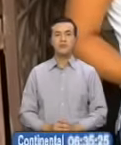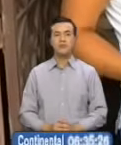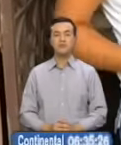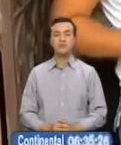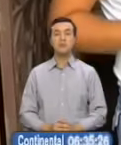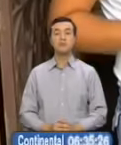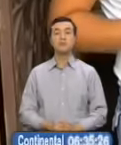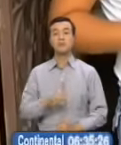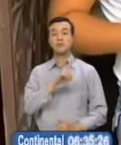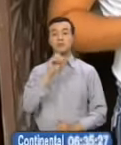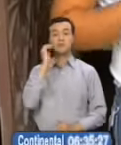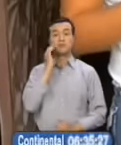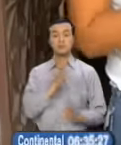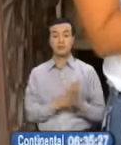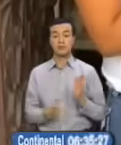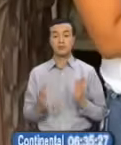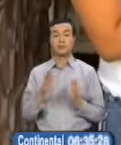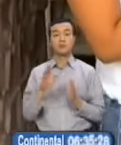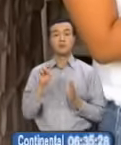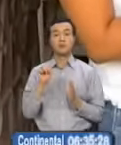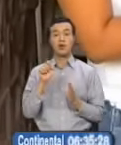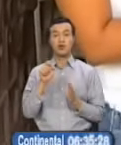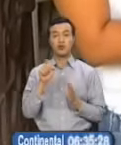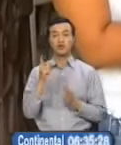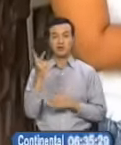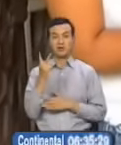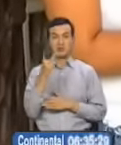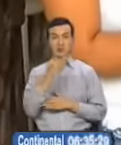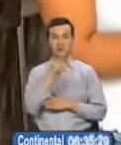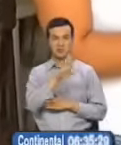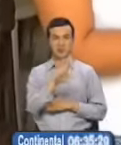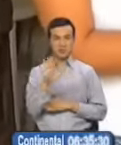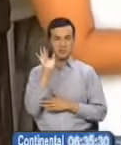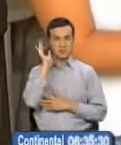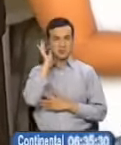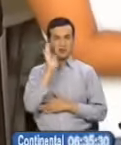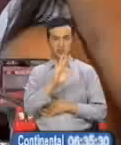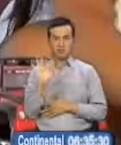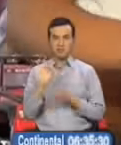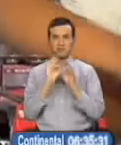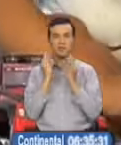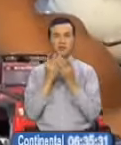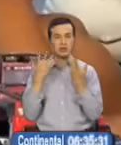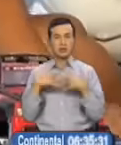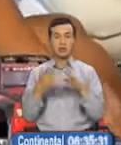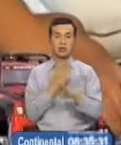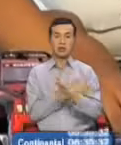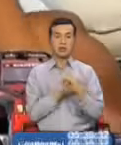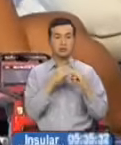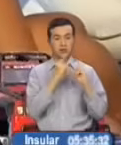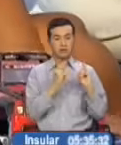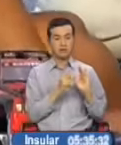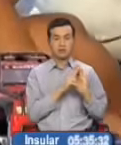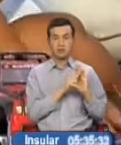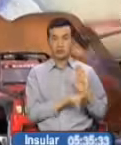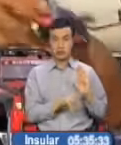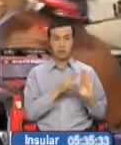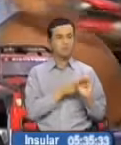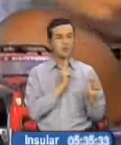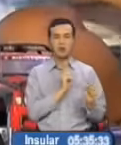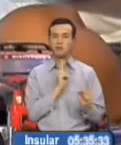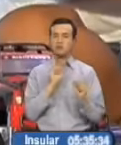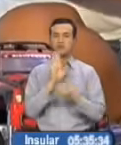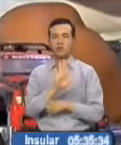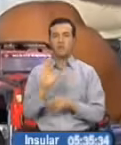En menos de 100 días, Mariuk Chinga y Estefanía Zamora, junto a sus familias, dejaron de ser damnificadas del terremoto. Ahora ambas, junto a